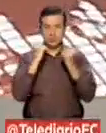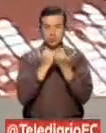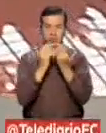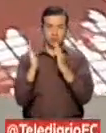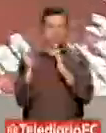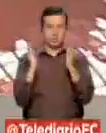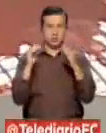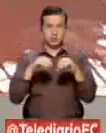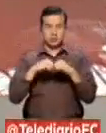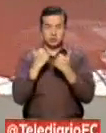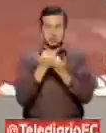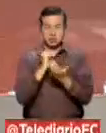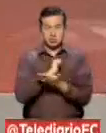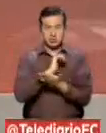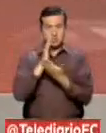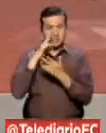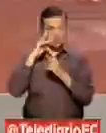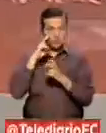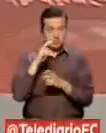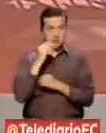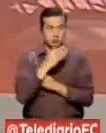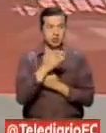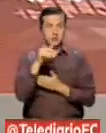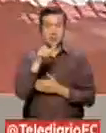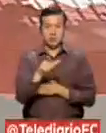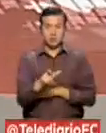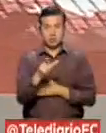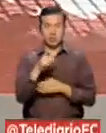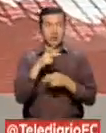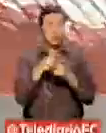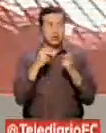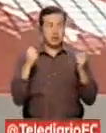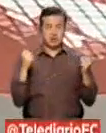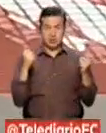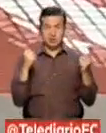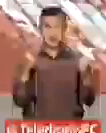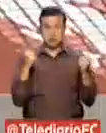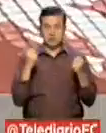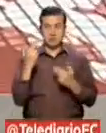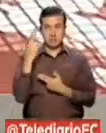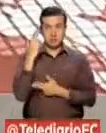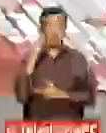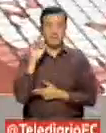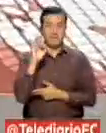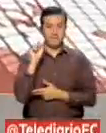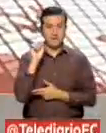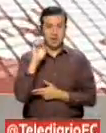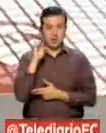Ocasional de la Asamblea que investigó este caso. La viuda del ex general de la FAE cuestionó el documento.